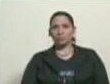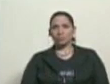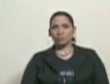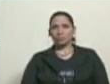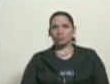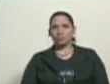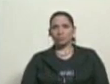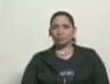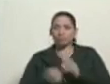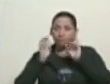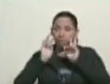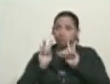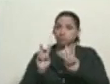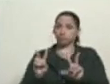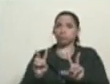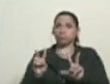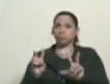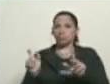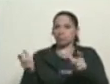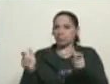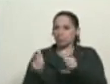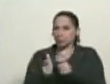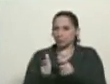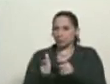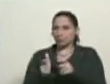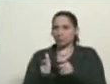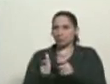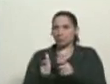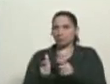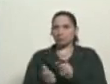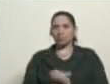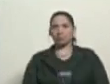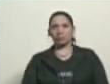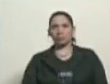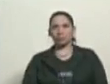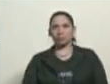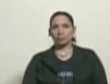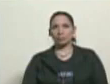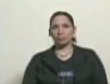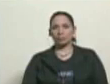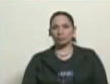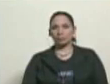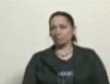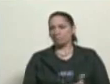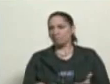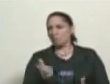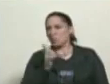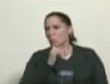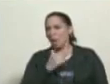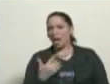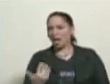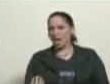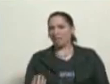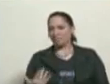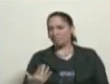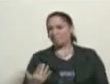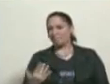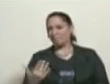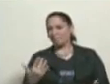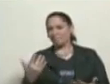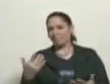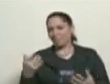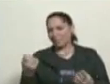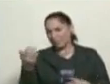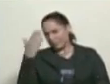magnitud muy pequeña, muy insignificante. Por eso